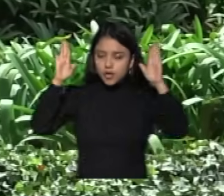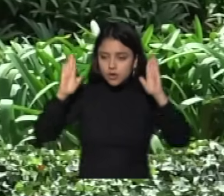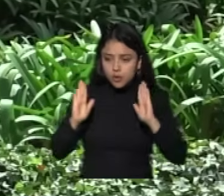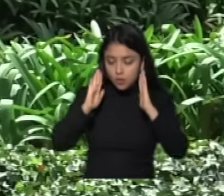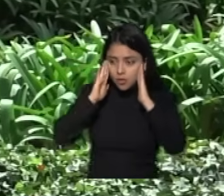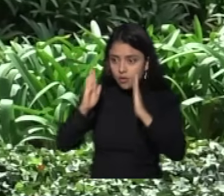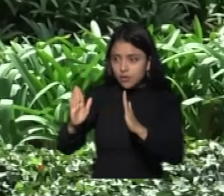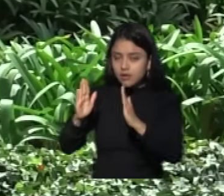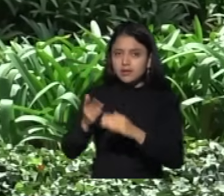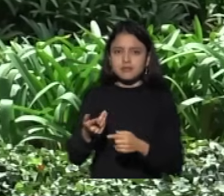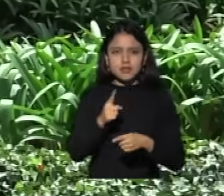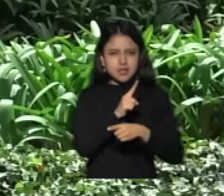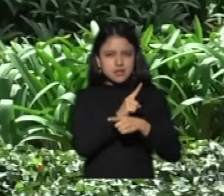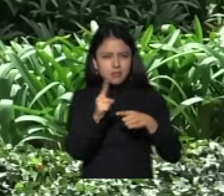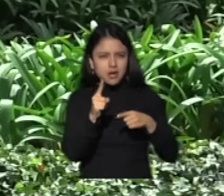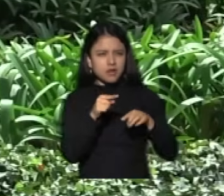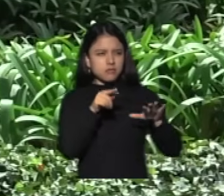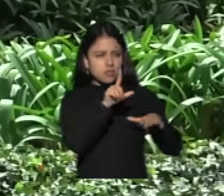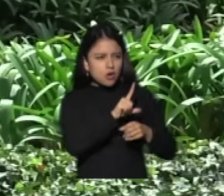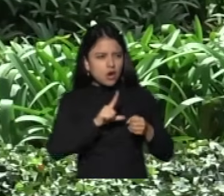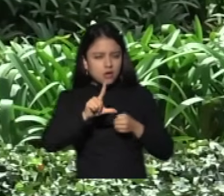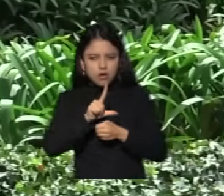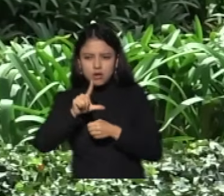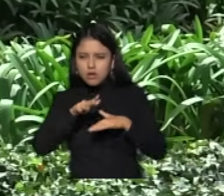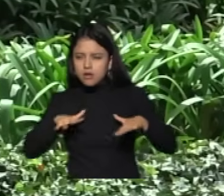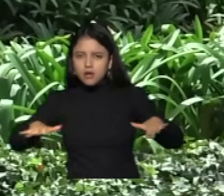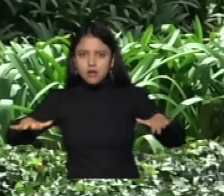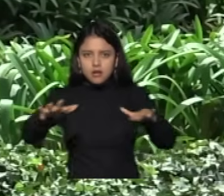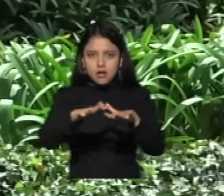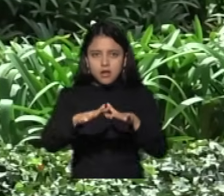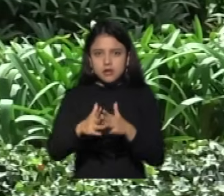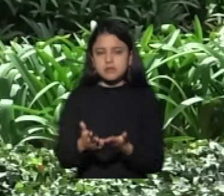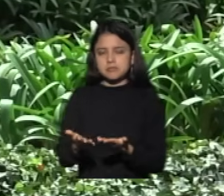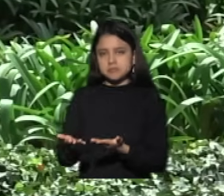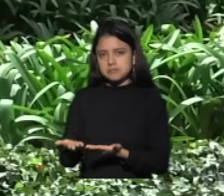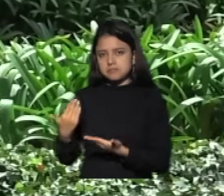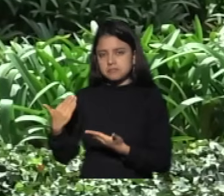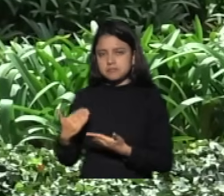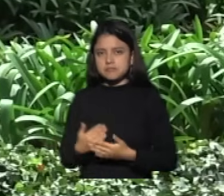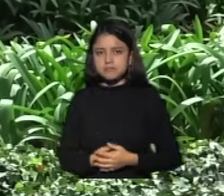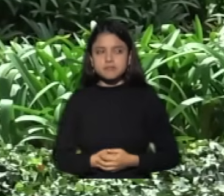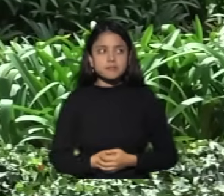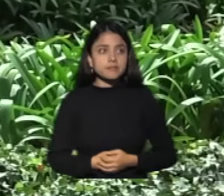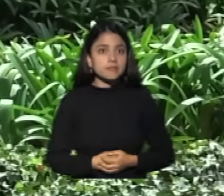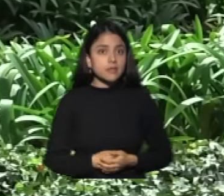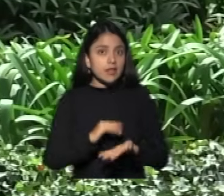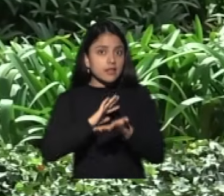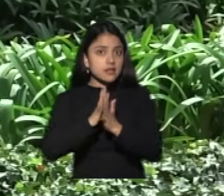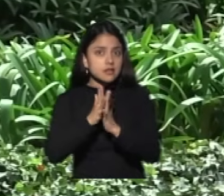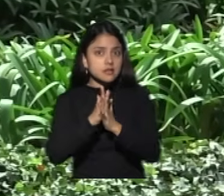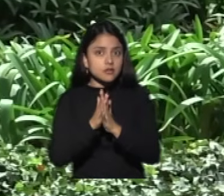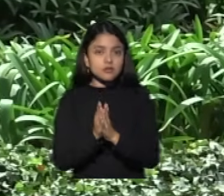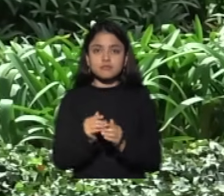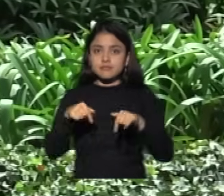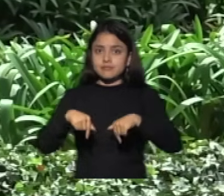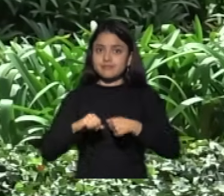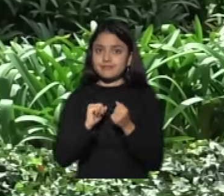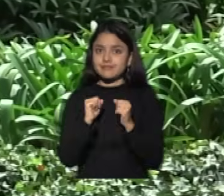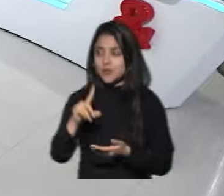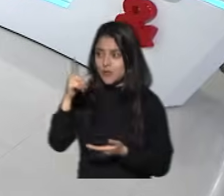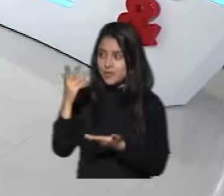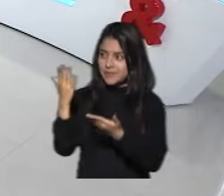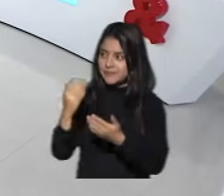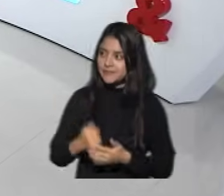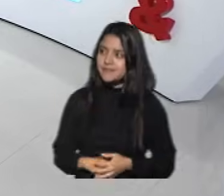la semana pasada en varias localidades de la capital. Información que originamos en directo desde el centro de la ciudad. Diana Giraldo, Noticentro 1